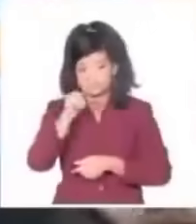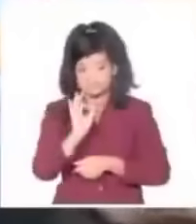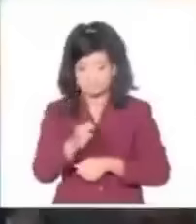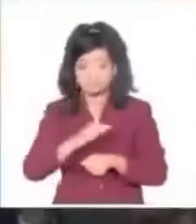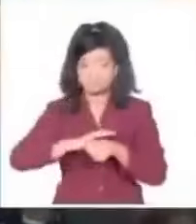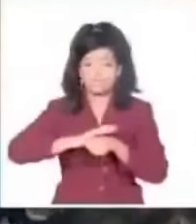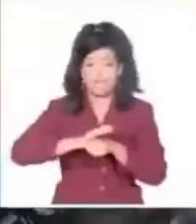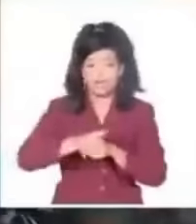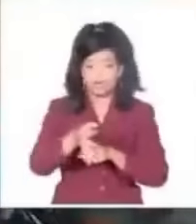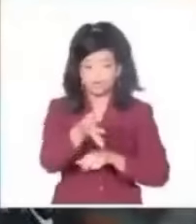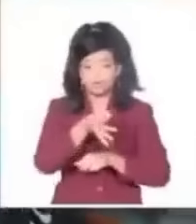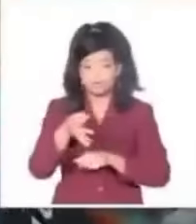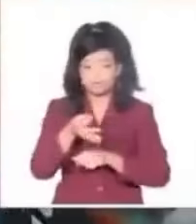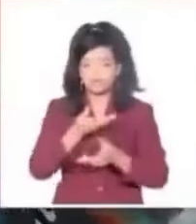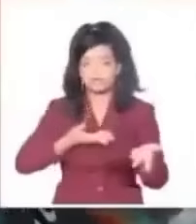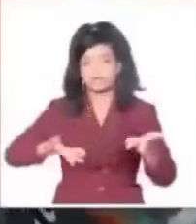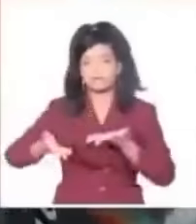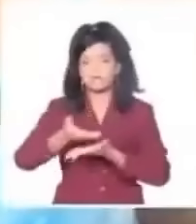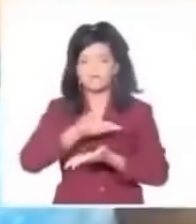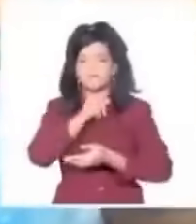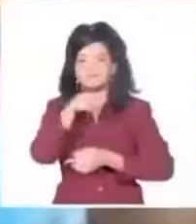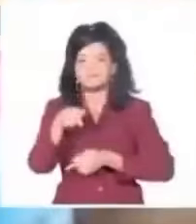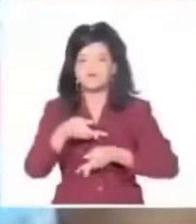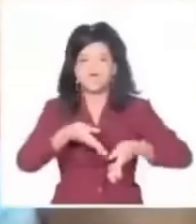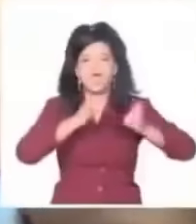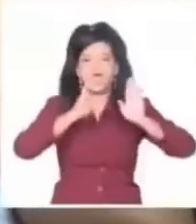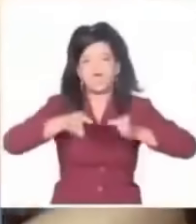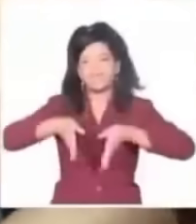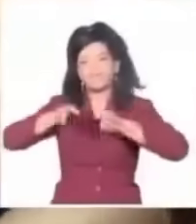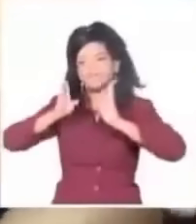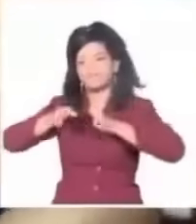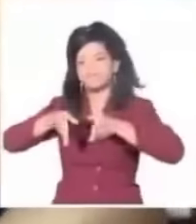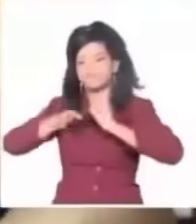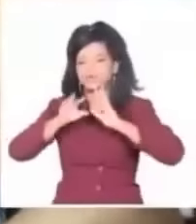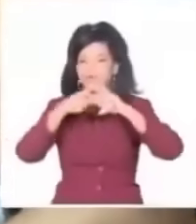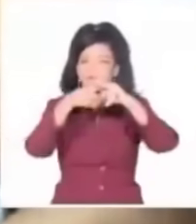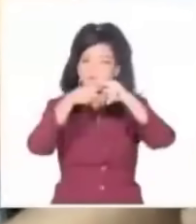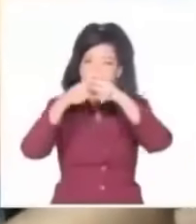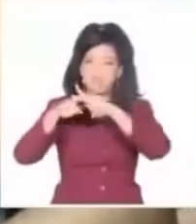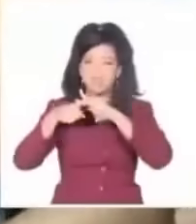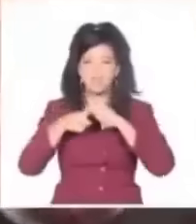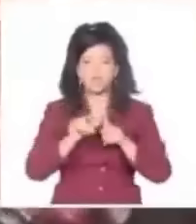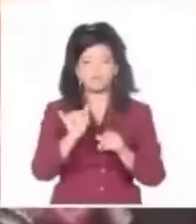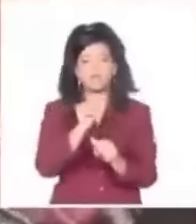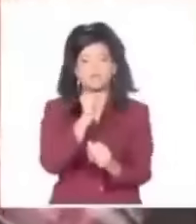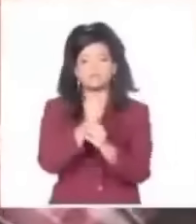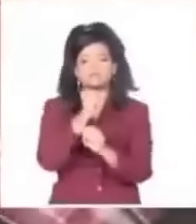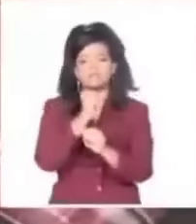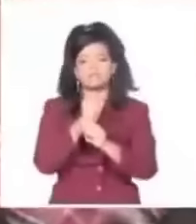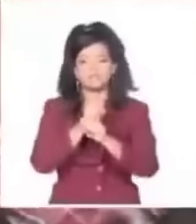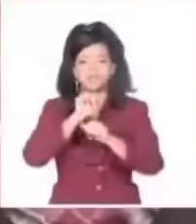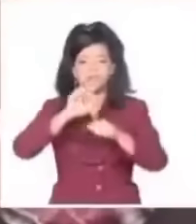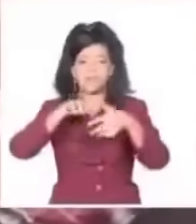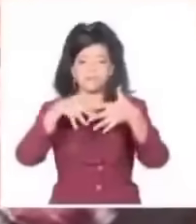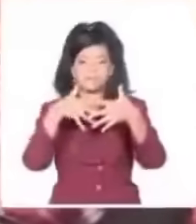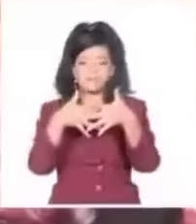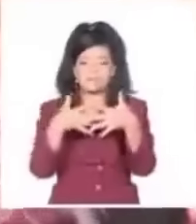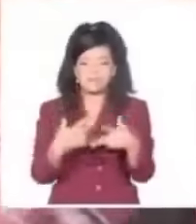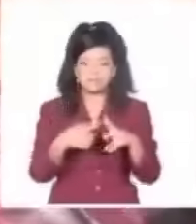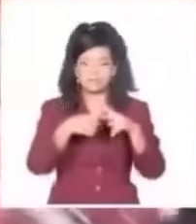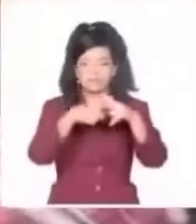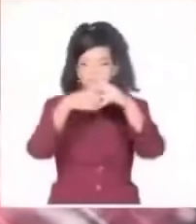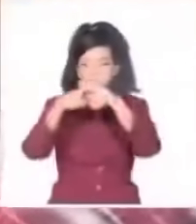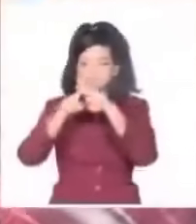multifamiliares que reciben reparación general y trabajadores y representantes de entidades que reconstruyen y embellecen